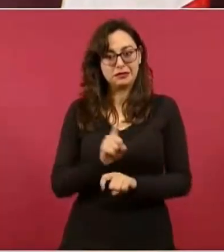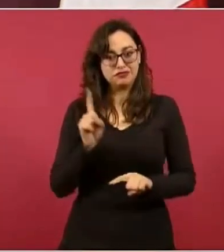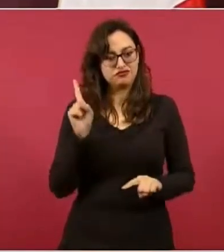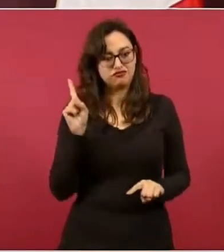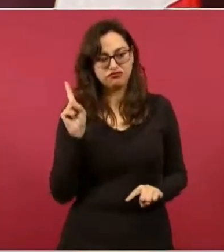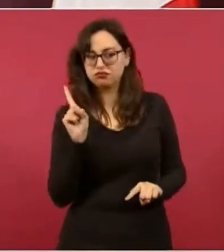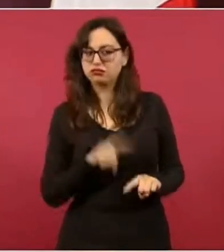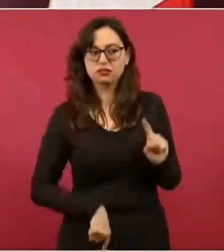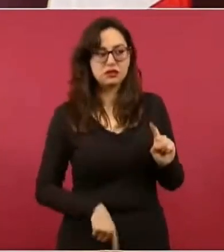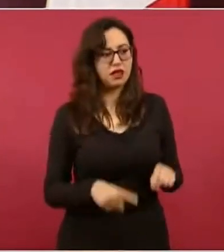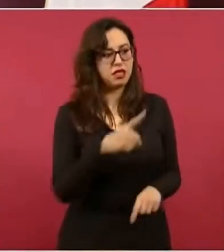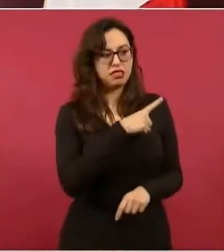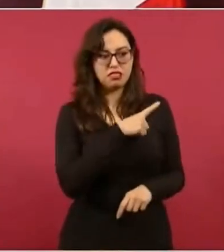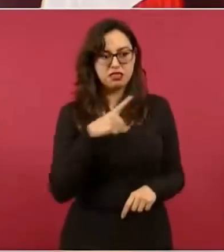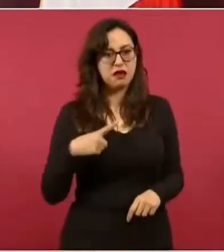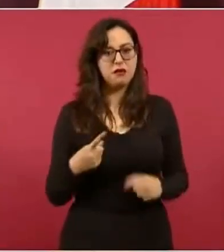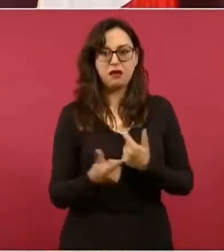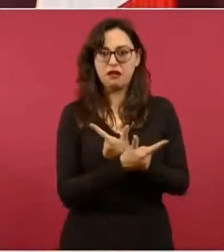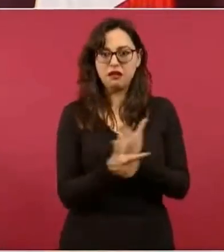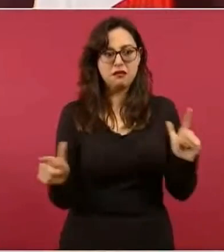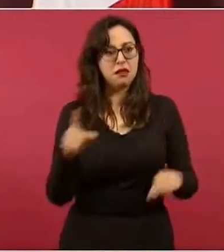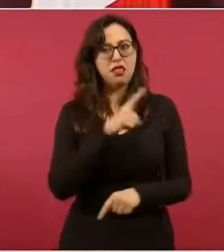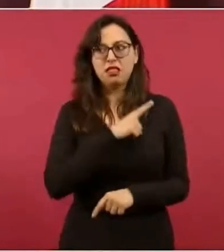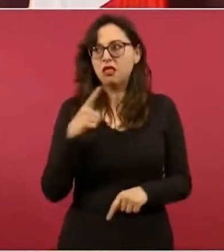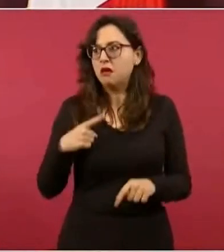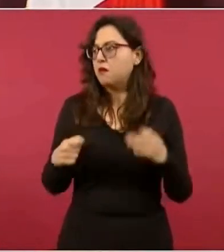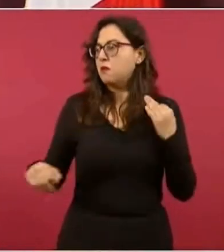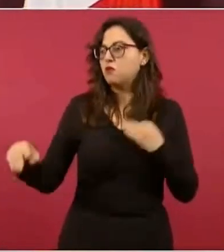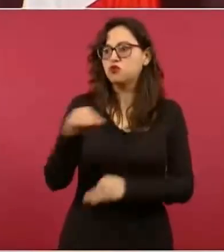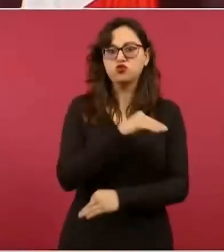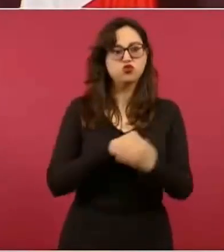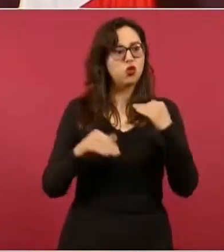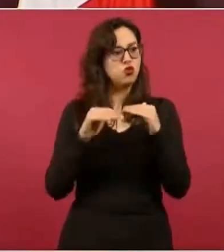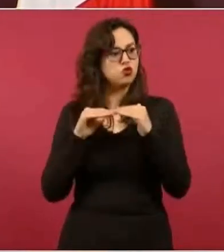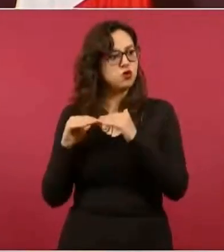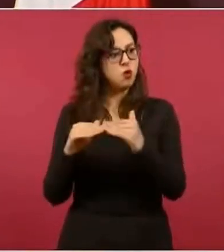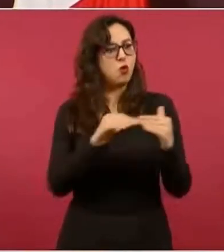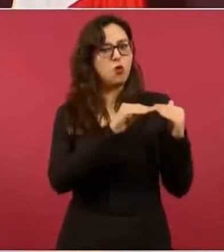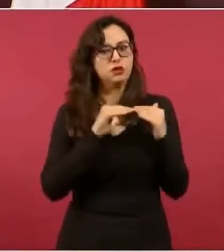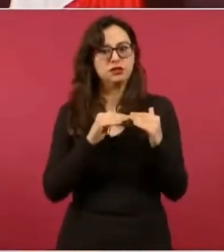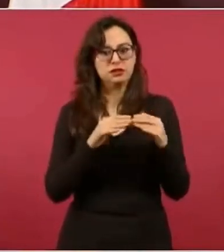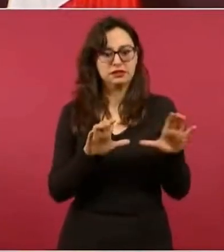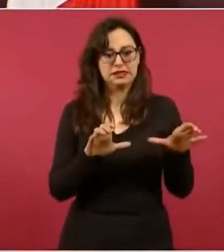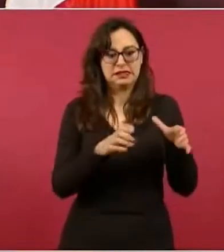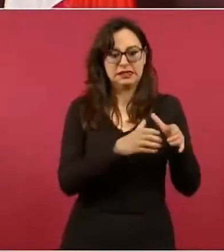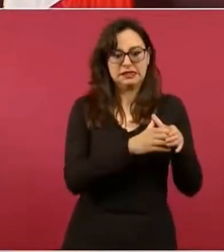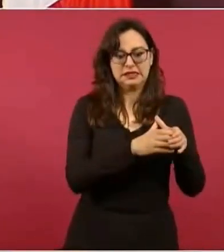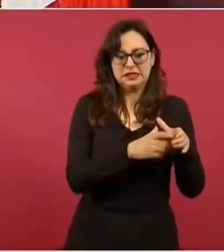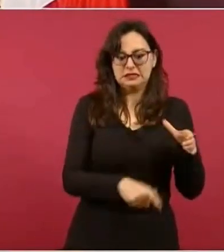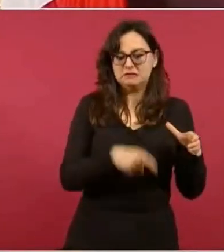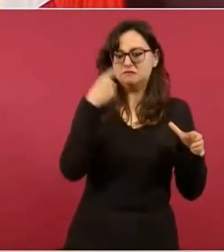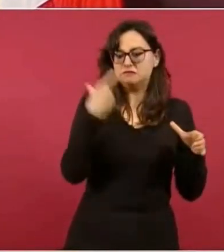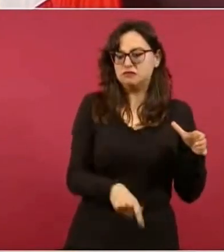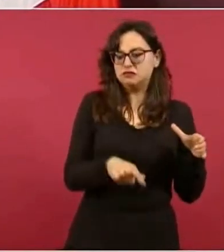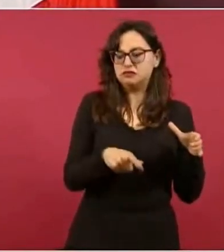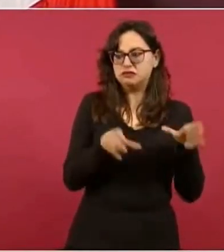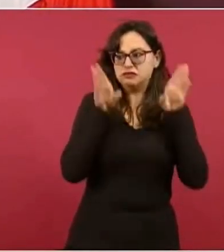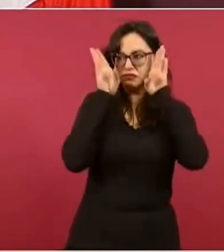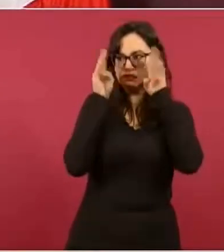a proclamar La abolición de la esclavitud Y eso los oligarcas conservadores